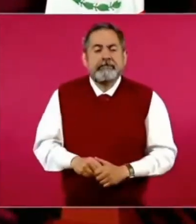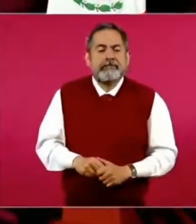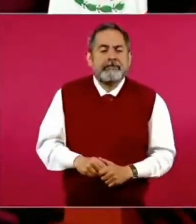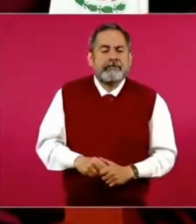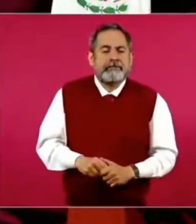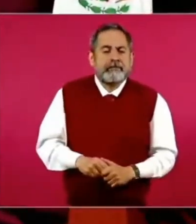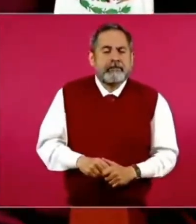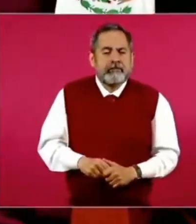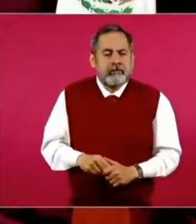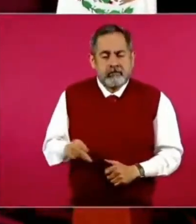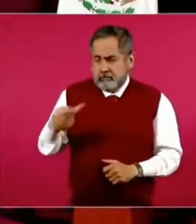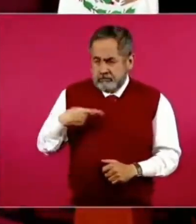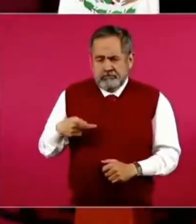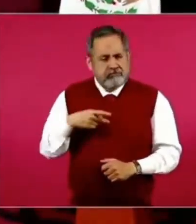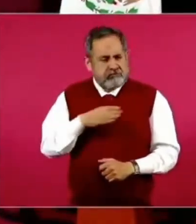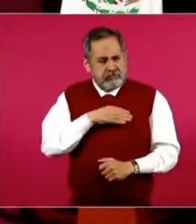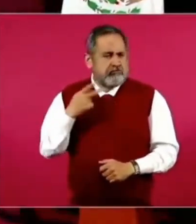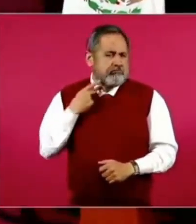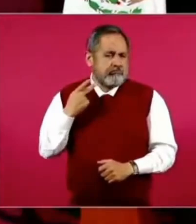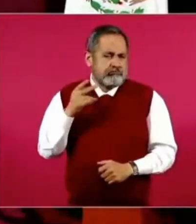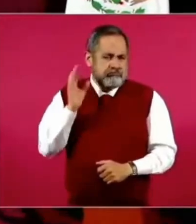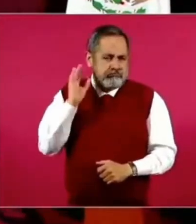un buen político,